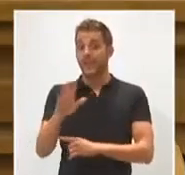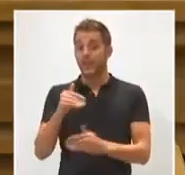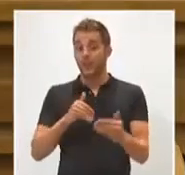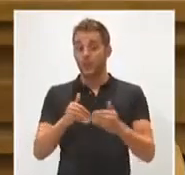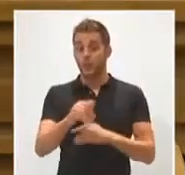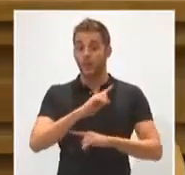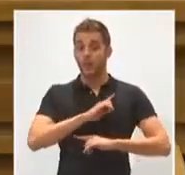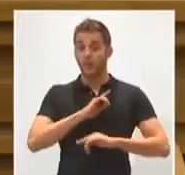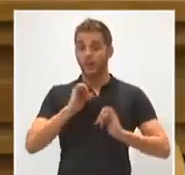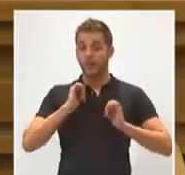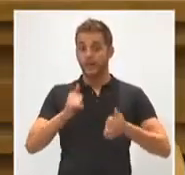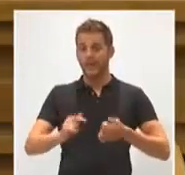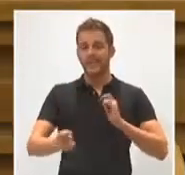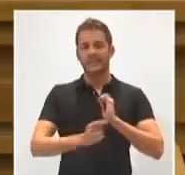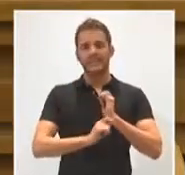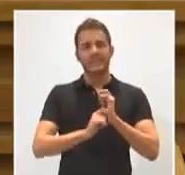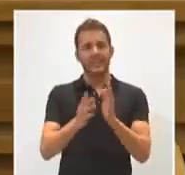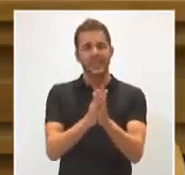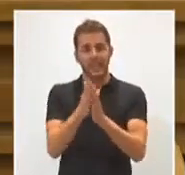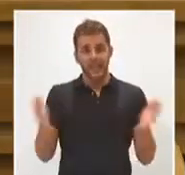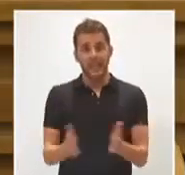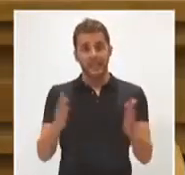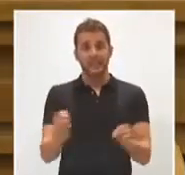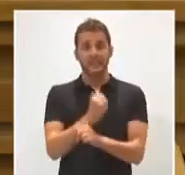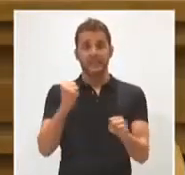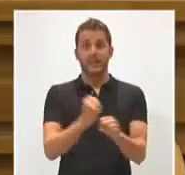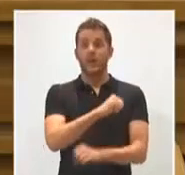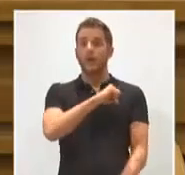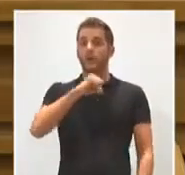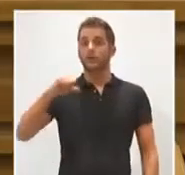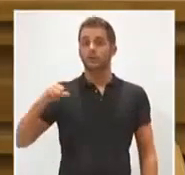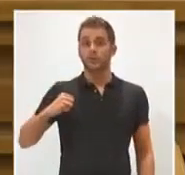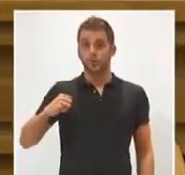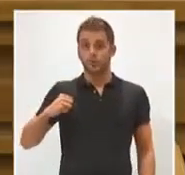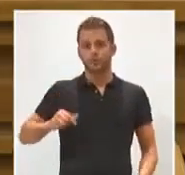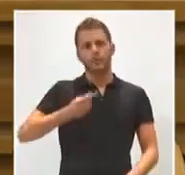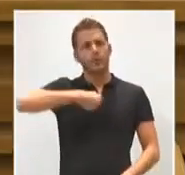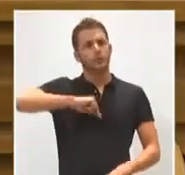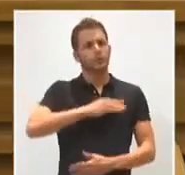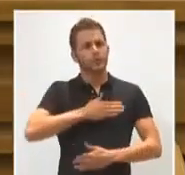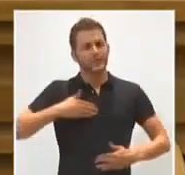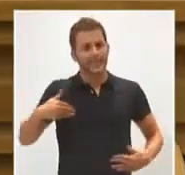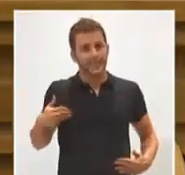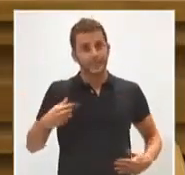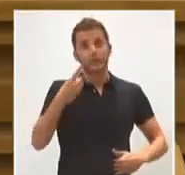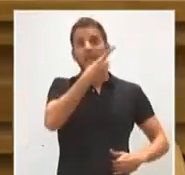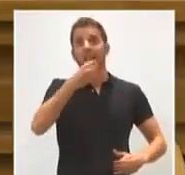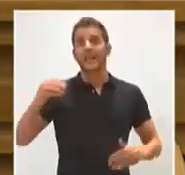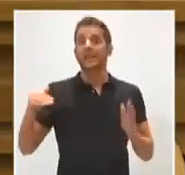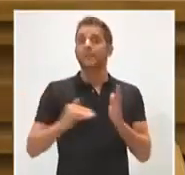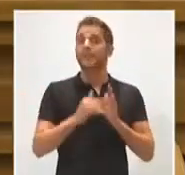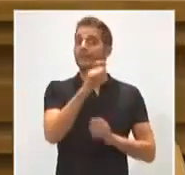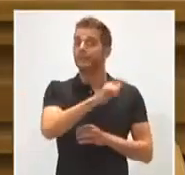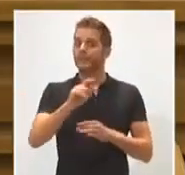la estrategia del impulso trabajo autónomo queremos llegar a 100 mil beneficiarios es decir